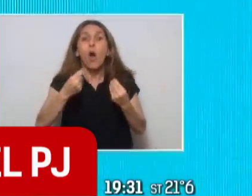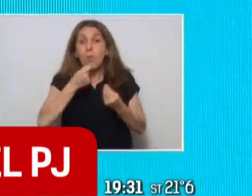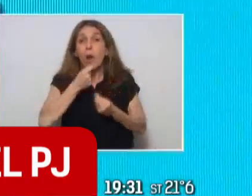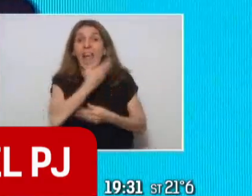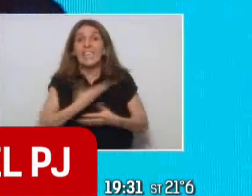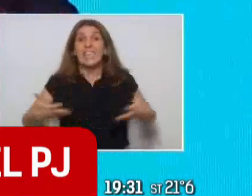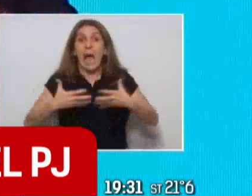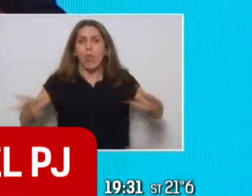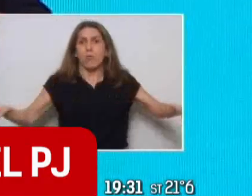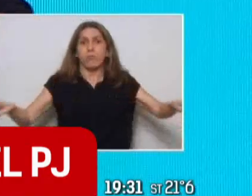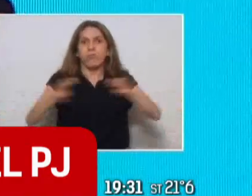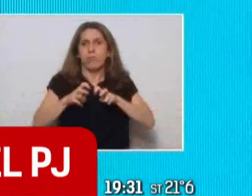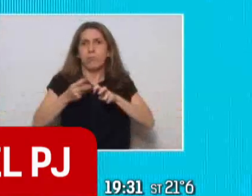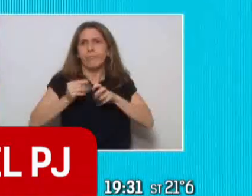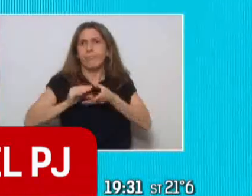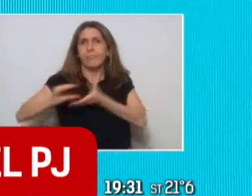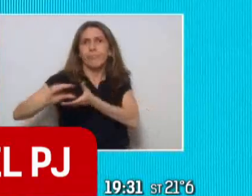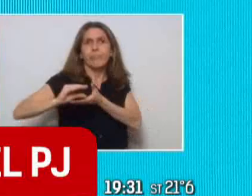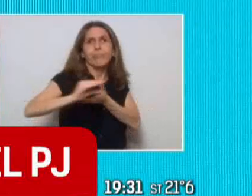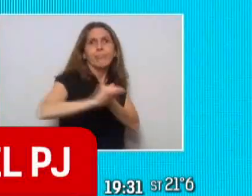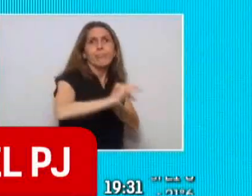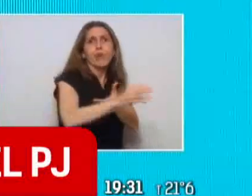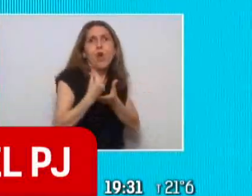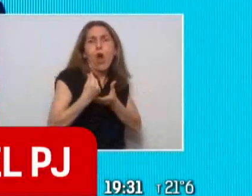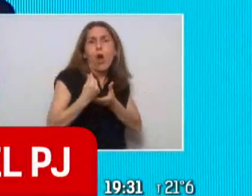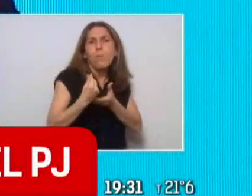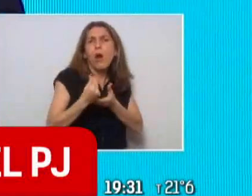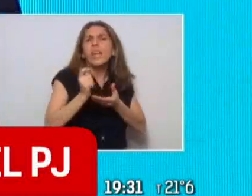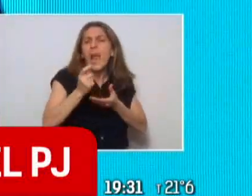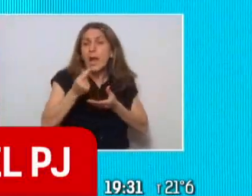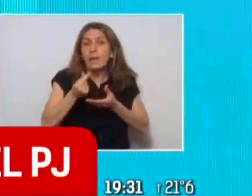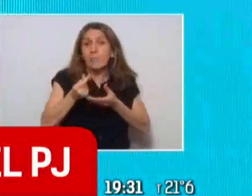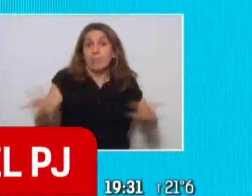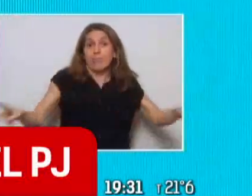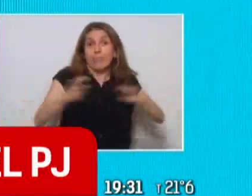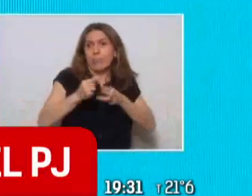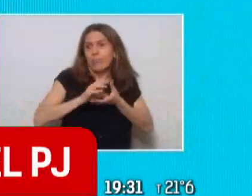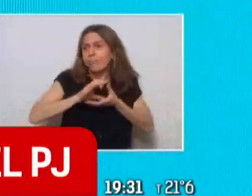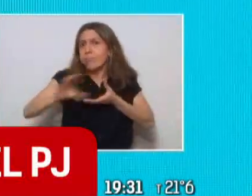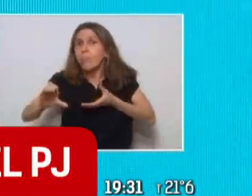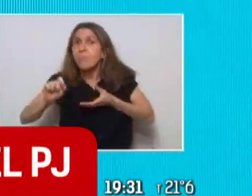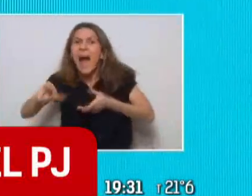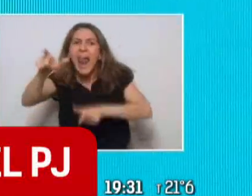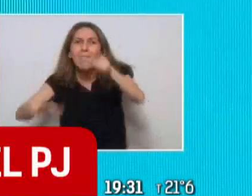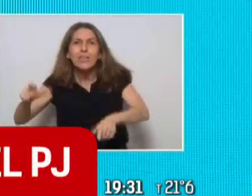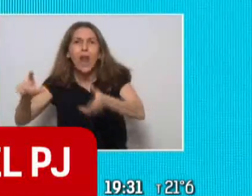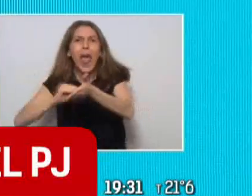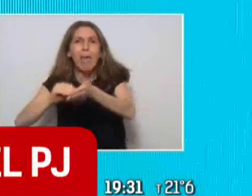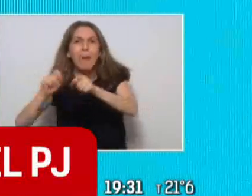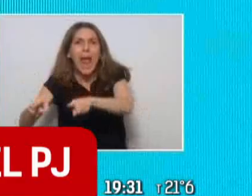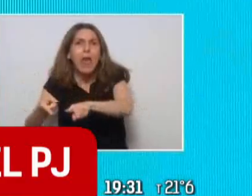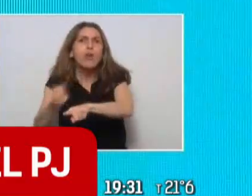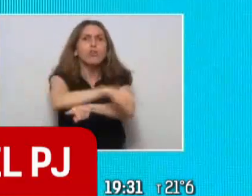ingresos. ¿Qué parte queda en manos de los que trabajan y qué parte queda en manos de los que arriesgan